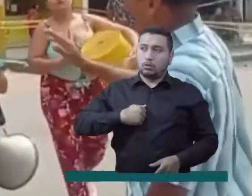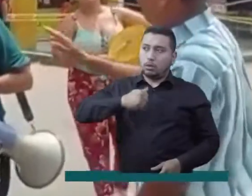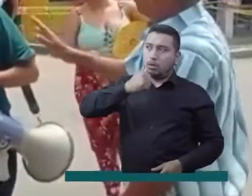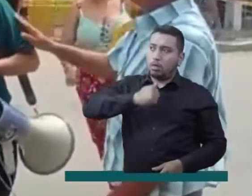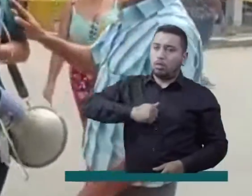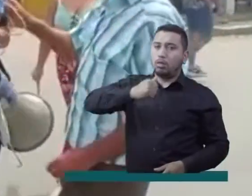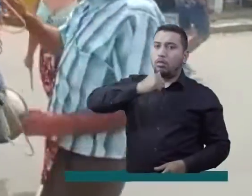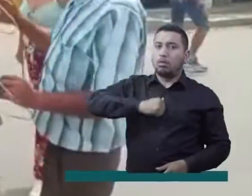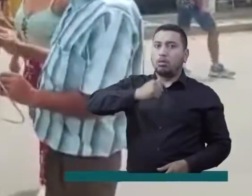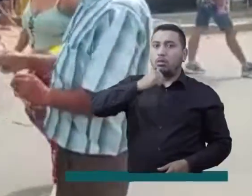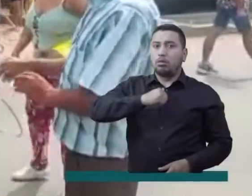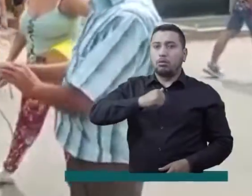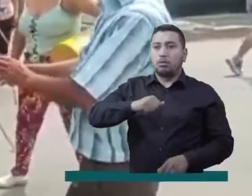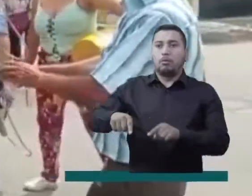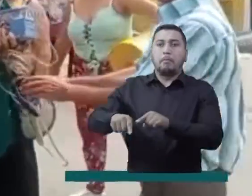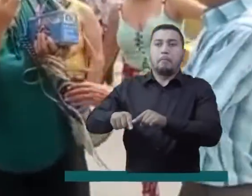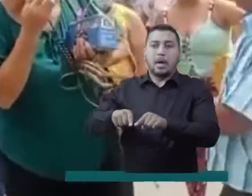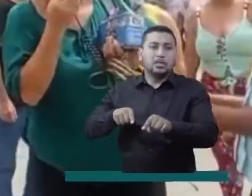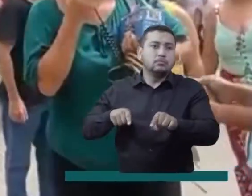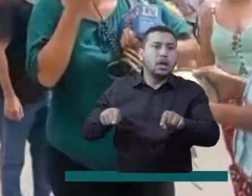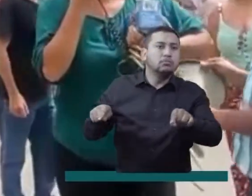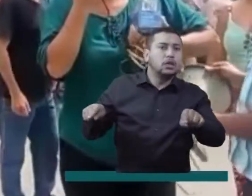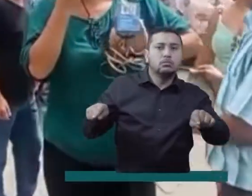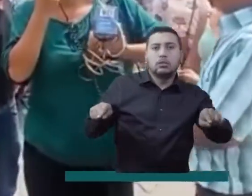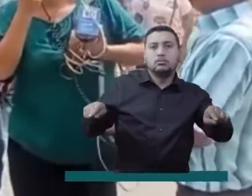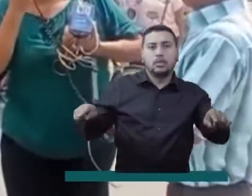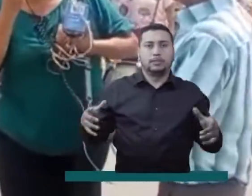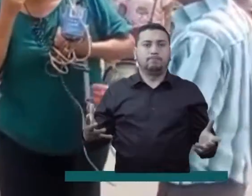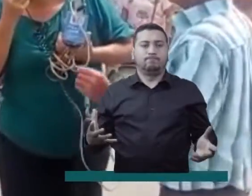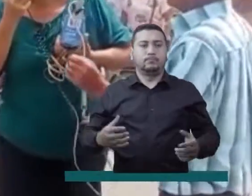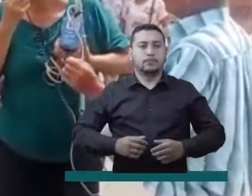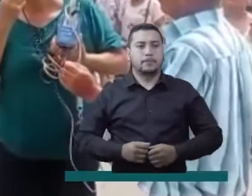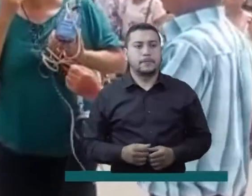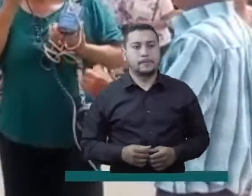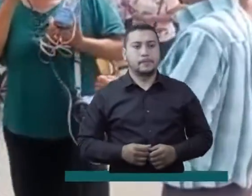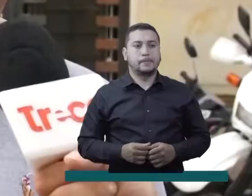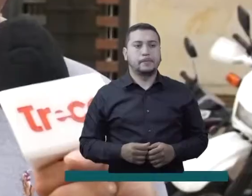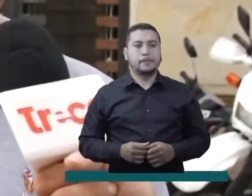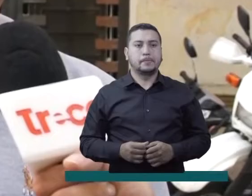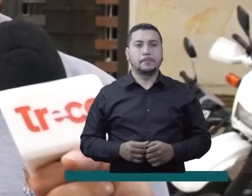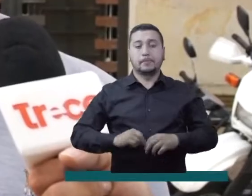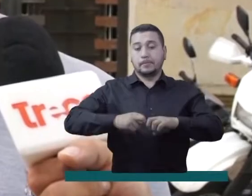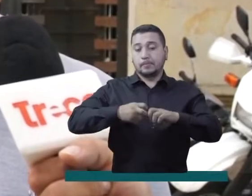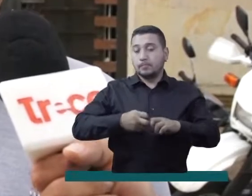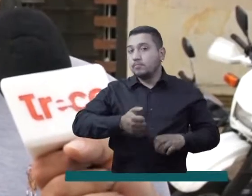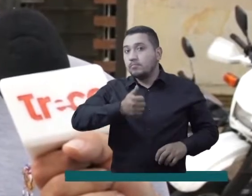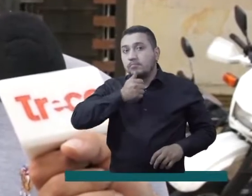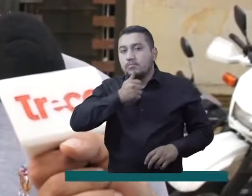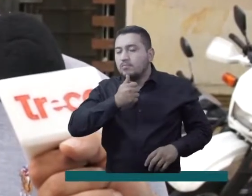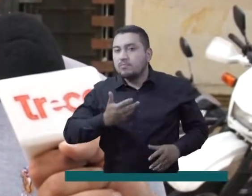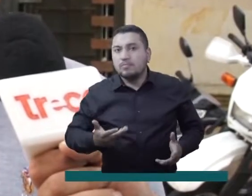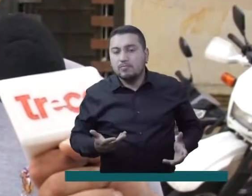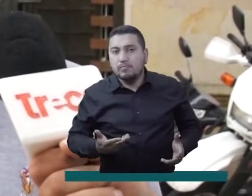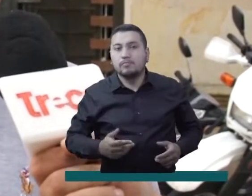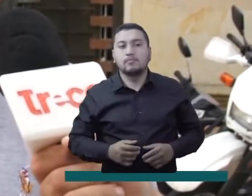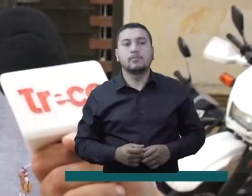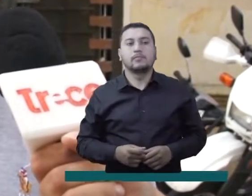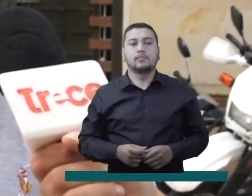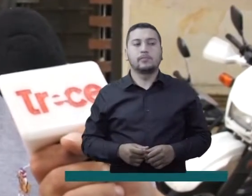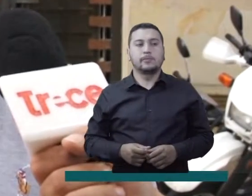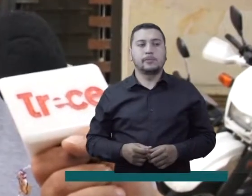durante una semana y que se extiende a varios sectores de la capital tolimense. Bueno, el problema del agua es algo que se